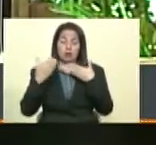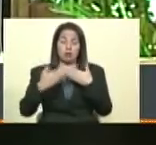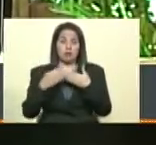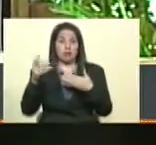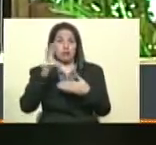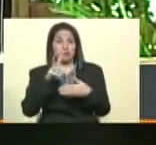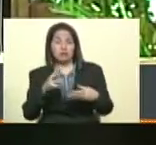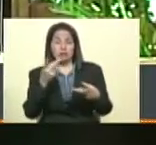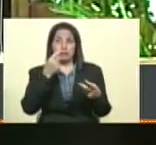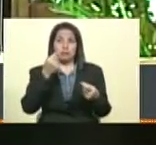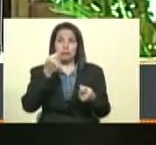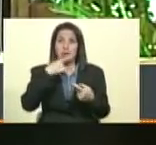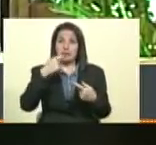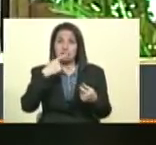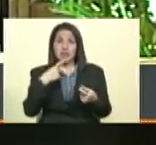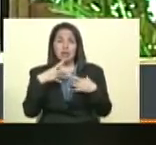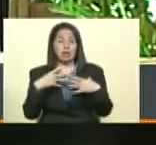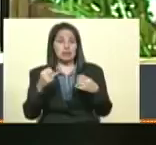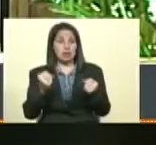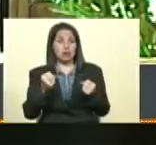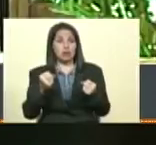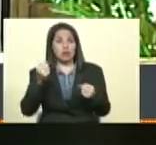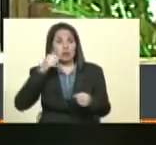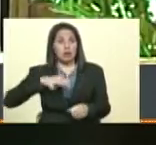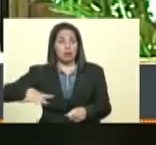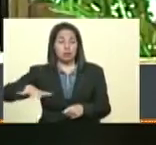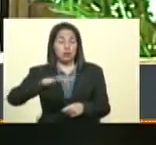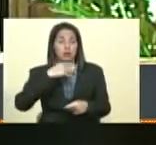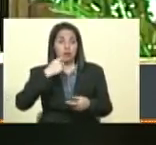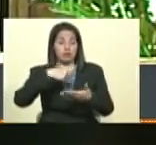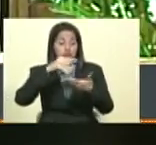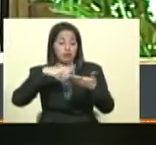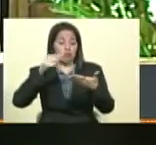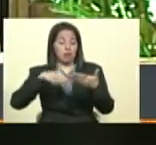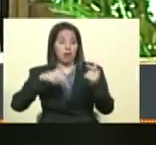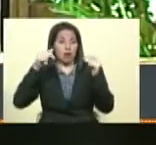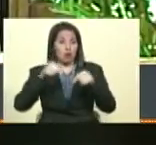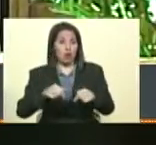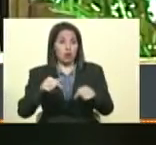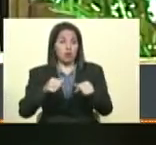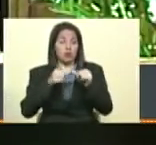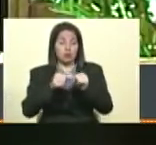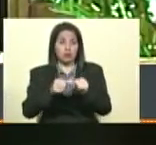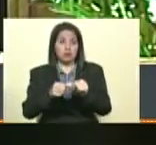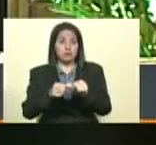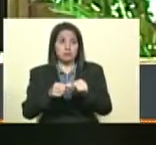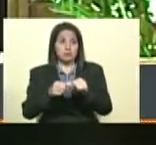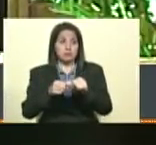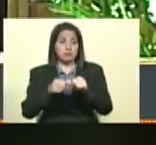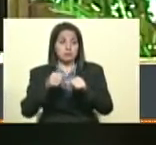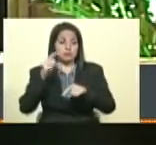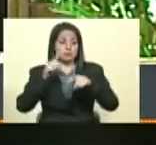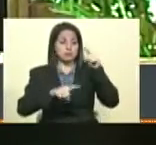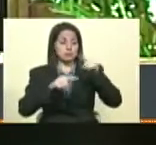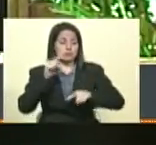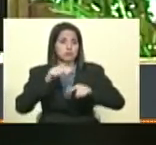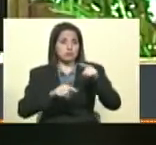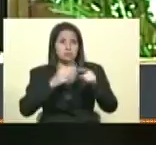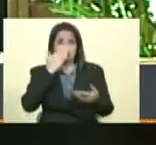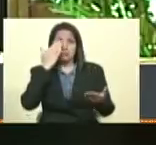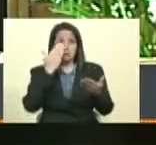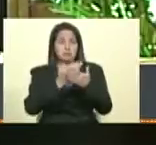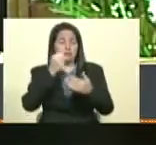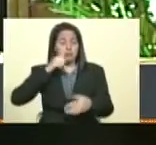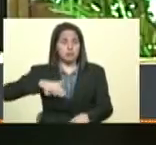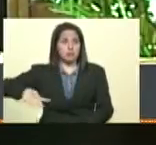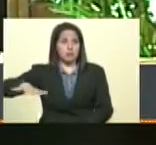contra la salud del pueblo. Eso lo vienen a firmar y lo vienen a ratificar en la noche de hoy con usted, frente al pueblo venezolano